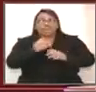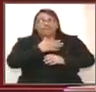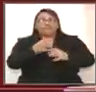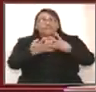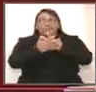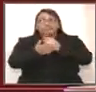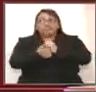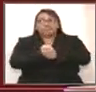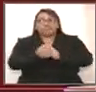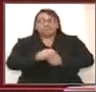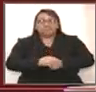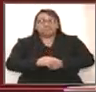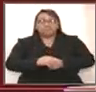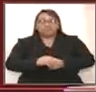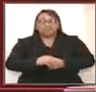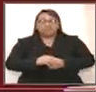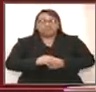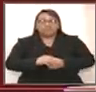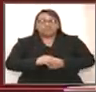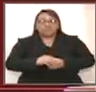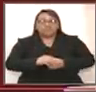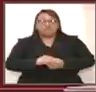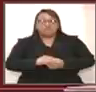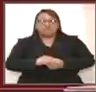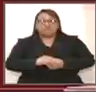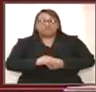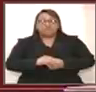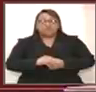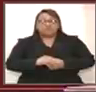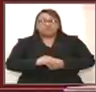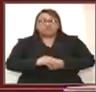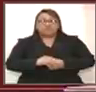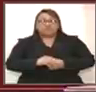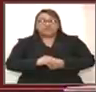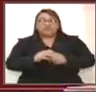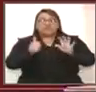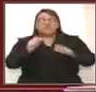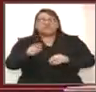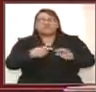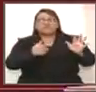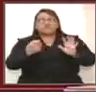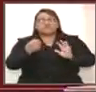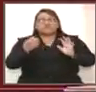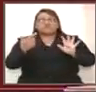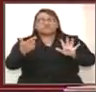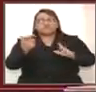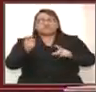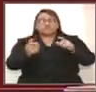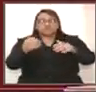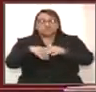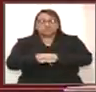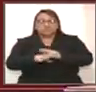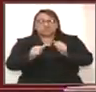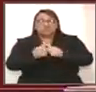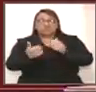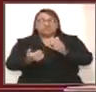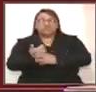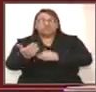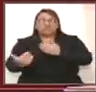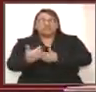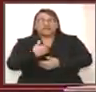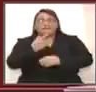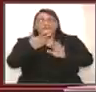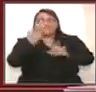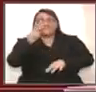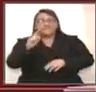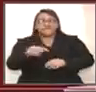beneficios penitenciarios, esto es 6.707 internos. Se estima que para diciembre de este año los nuevos ingresos serían